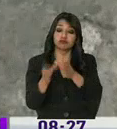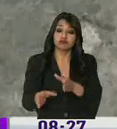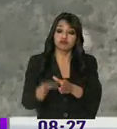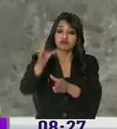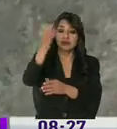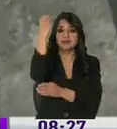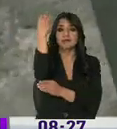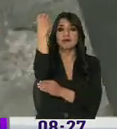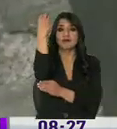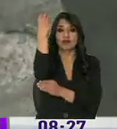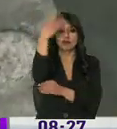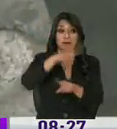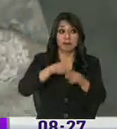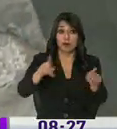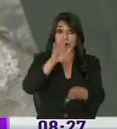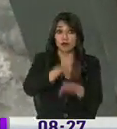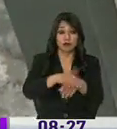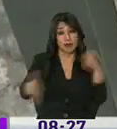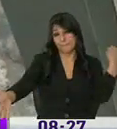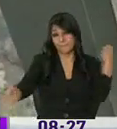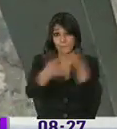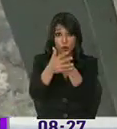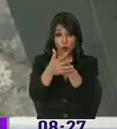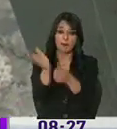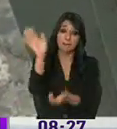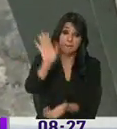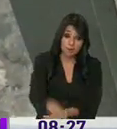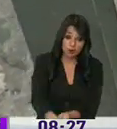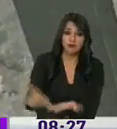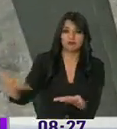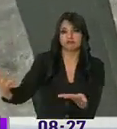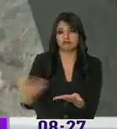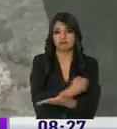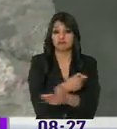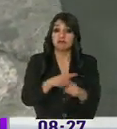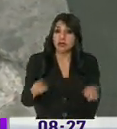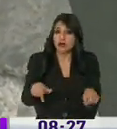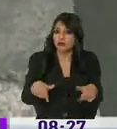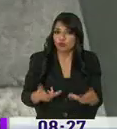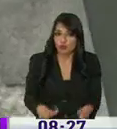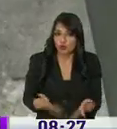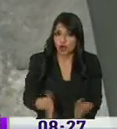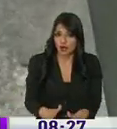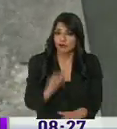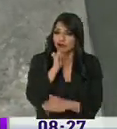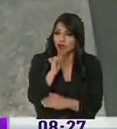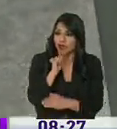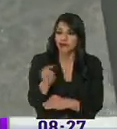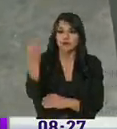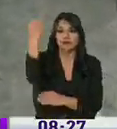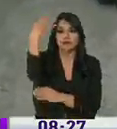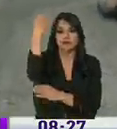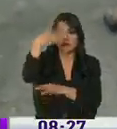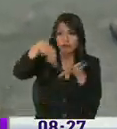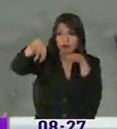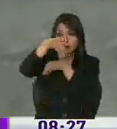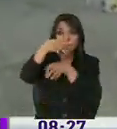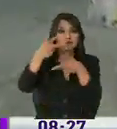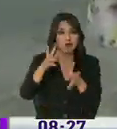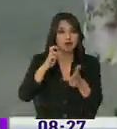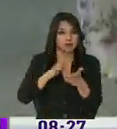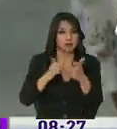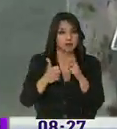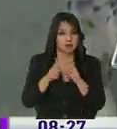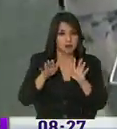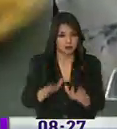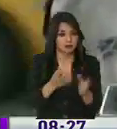embargo, debido a un accidente se lo retiró y ya no lo hay, y es por eso que han habido muchísimos problemas. Yo ya ahora voy a conversar con